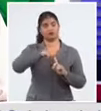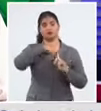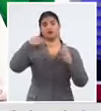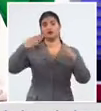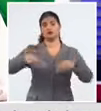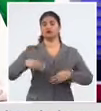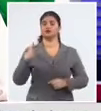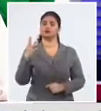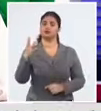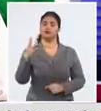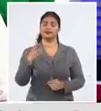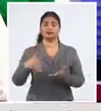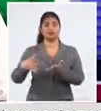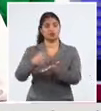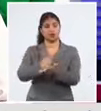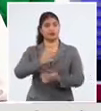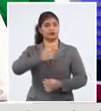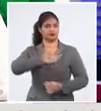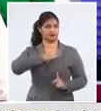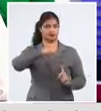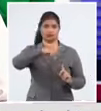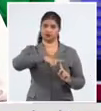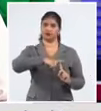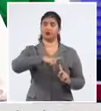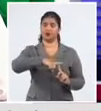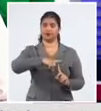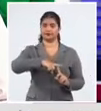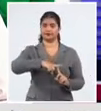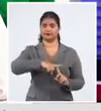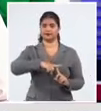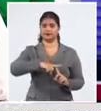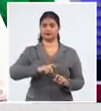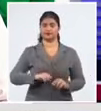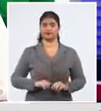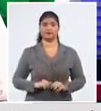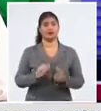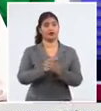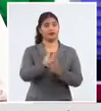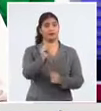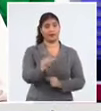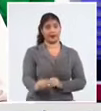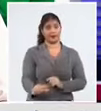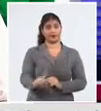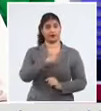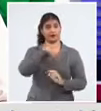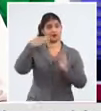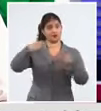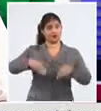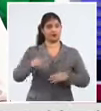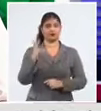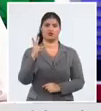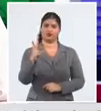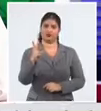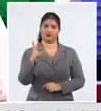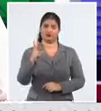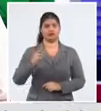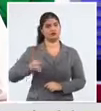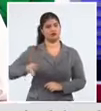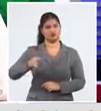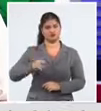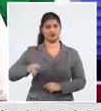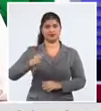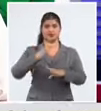del municipio de Las Tunas. Todo en Mayabeque, las 2 personas que fallecen del municipio de Santa